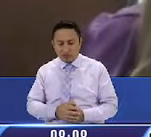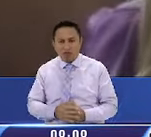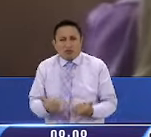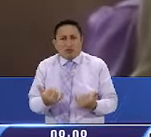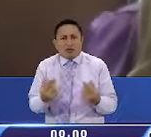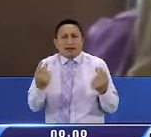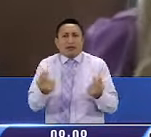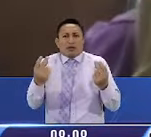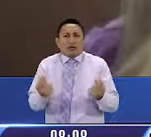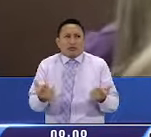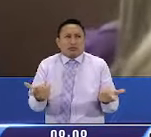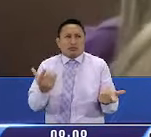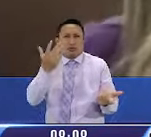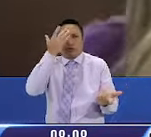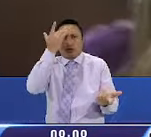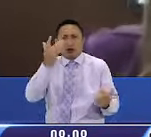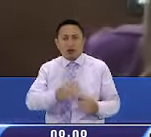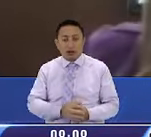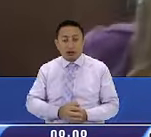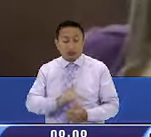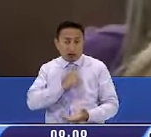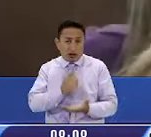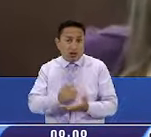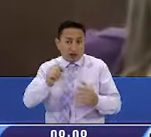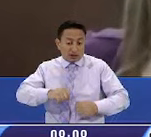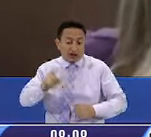en hacer esto? Está bien que necesitamos